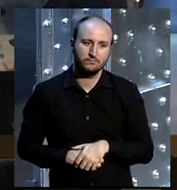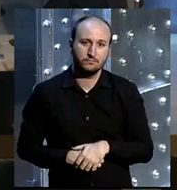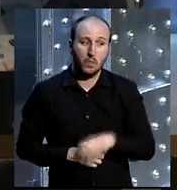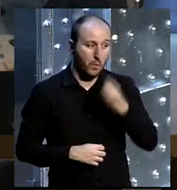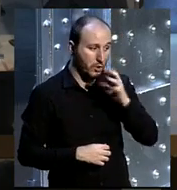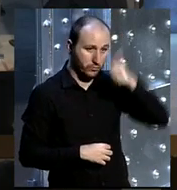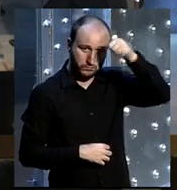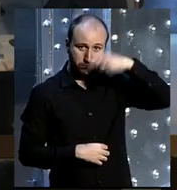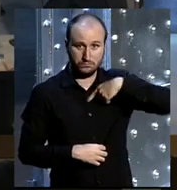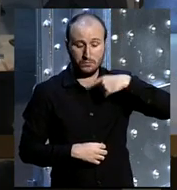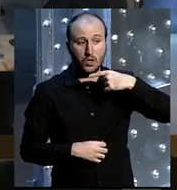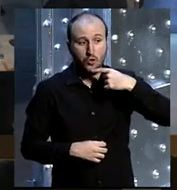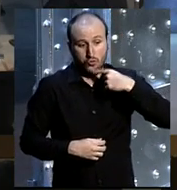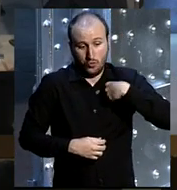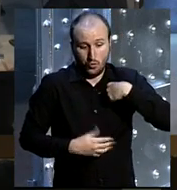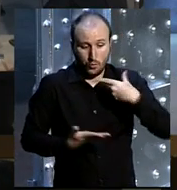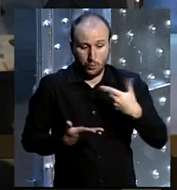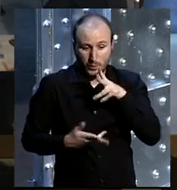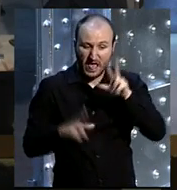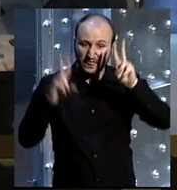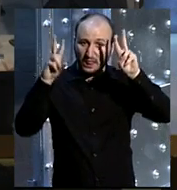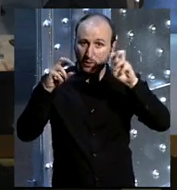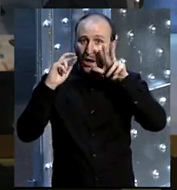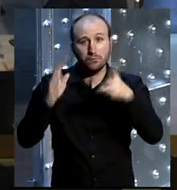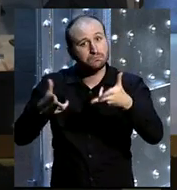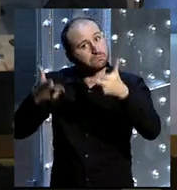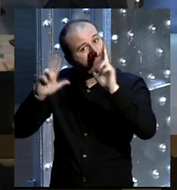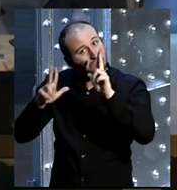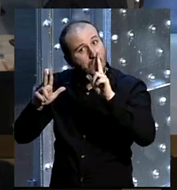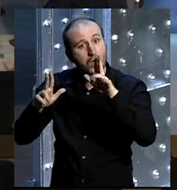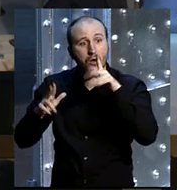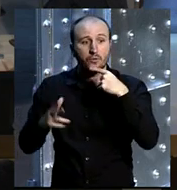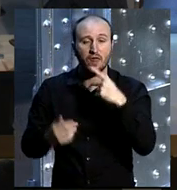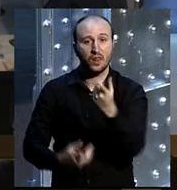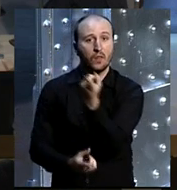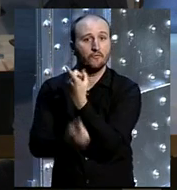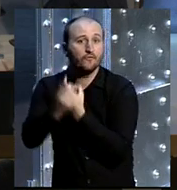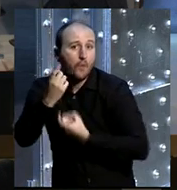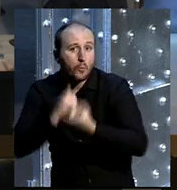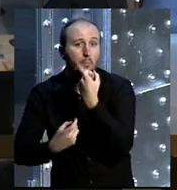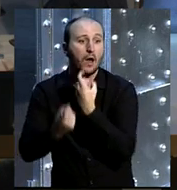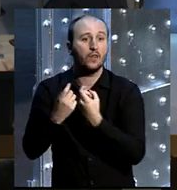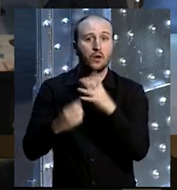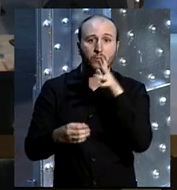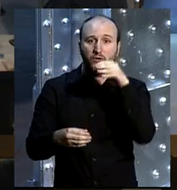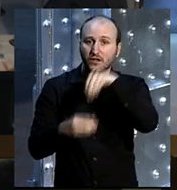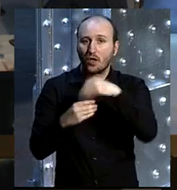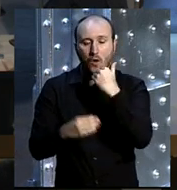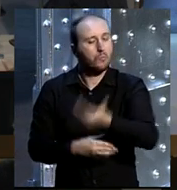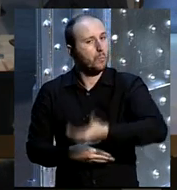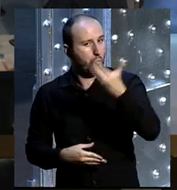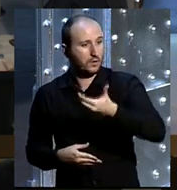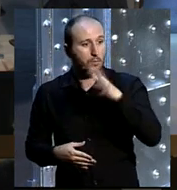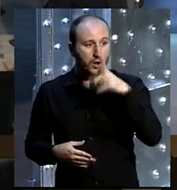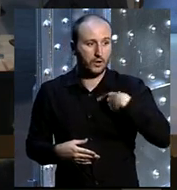No, yo simplemente, bueno, que el tema del consentimiento informado es un elemento clave, porque fijaros